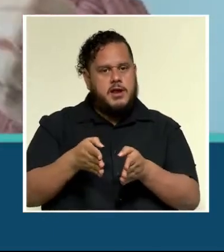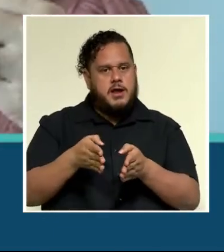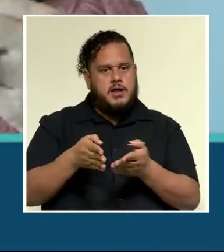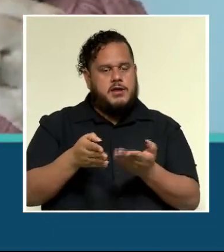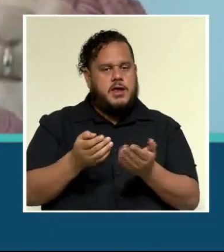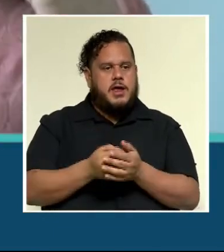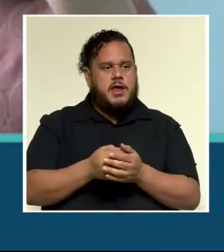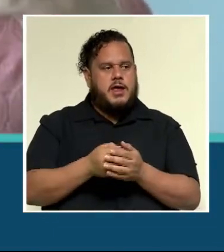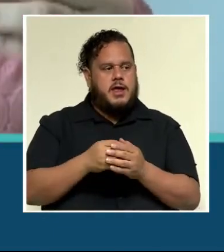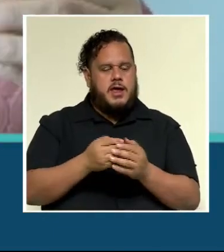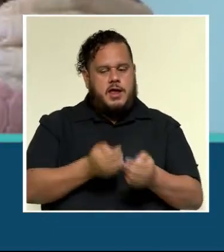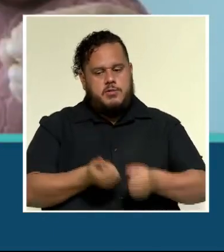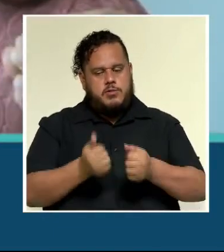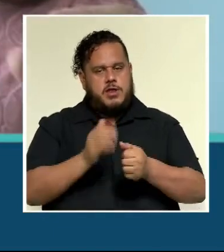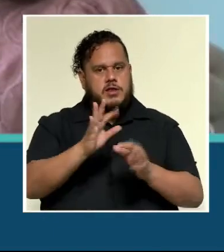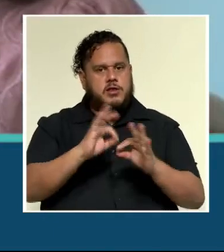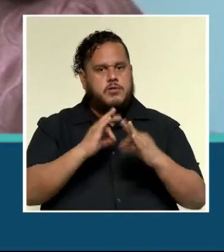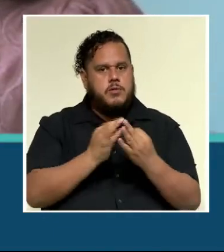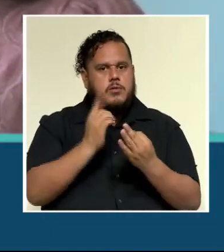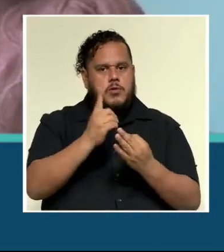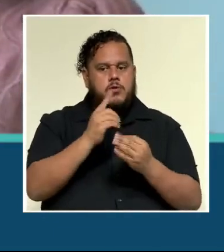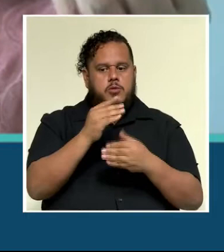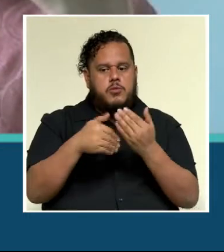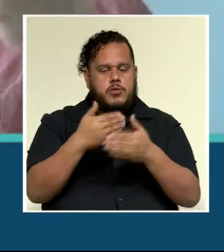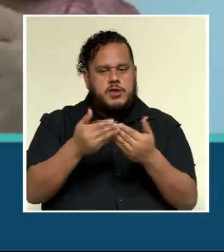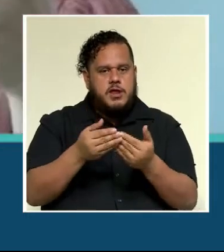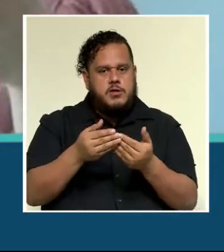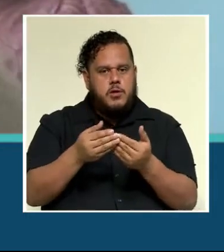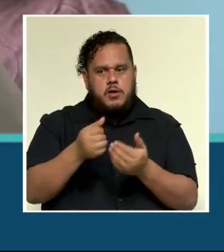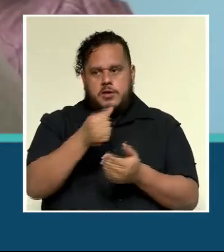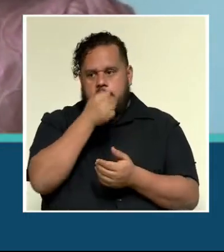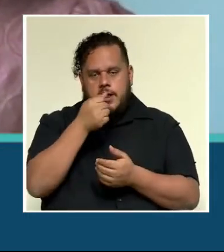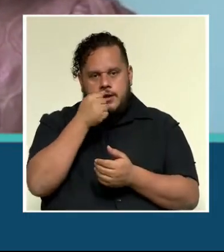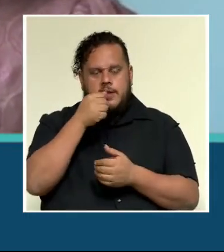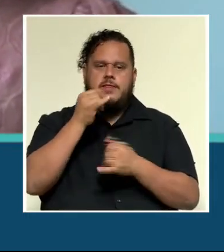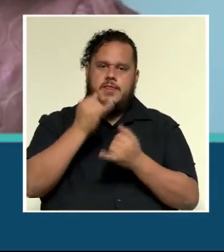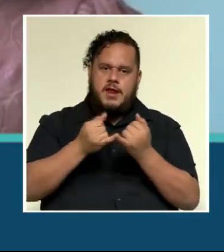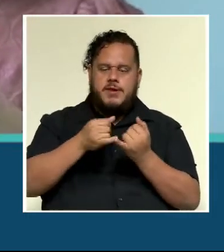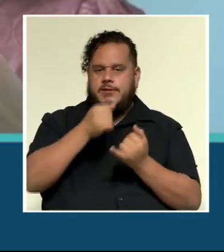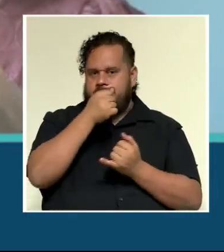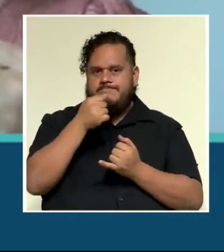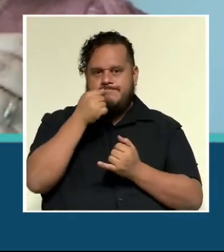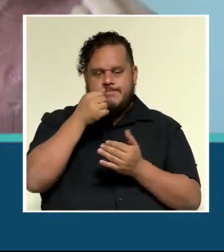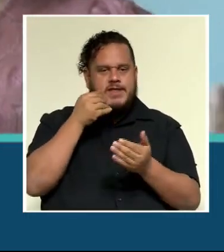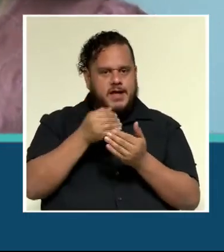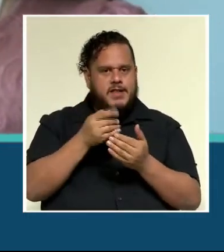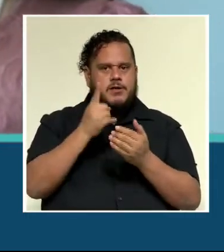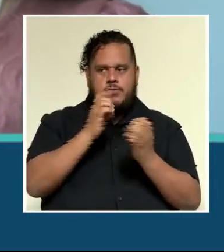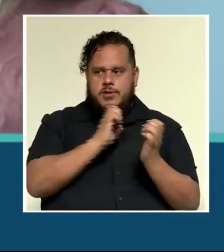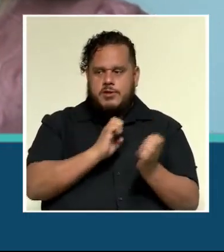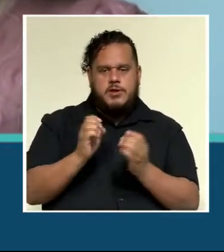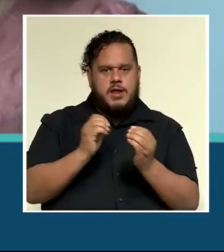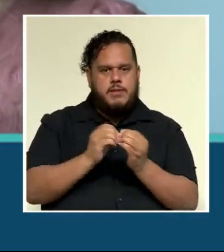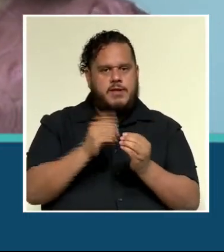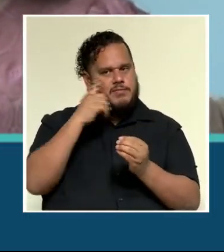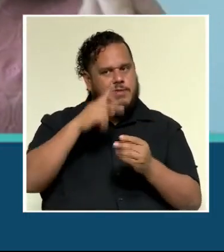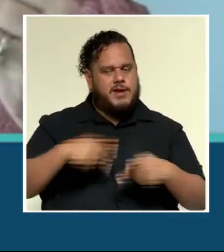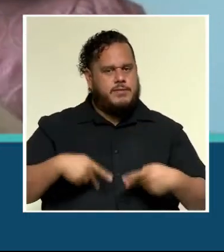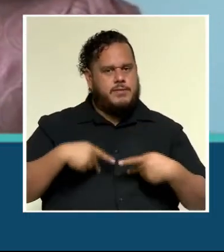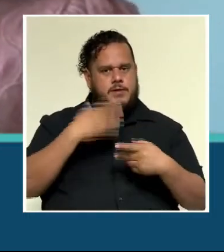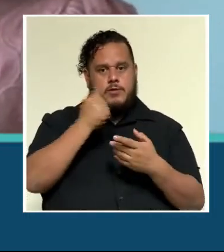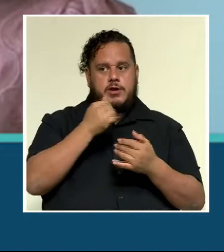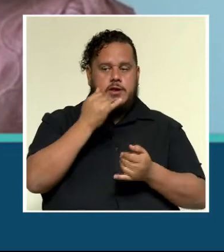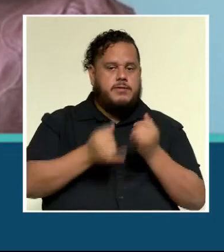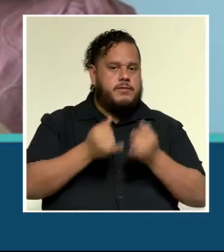de sus familias por un proceso de adicción terminan consumiendo en calle como una estrategia más de sobrevivencia, porque al